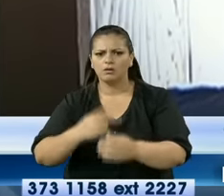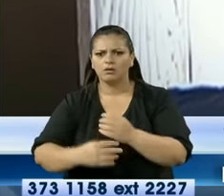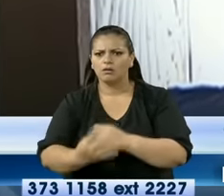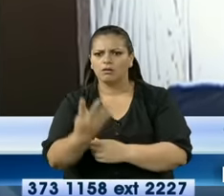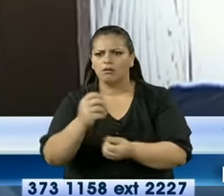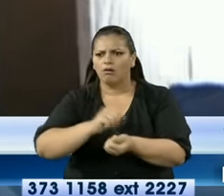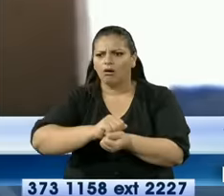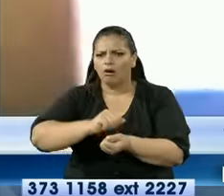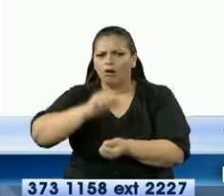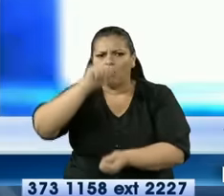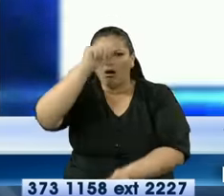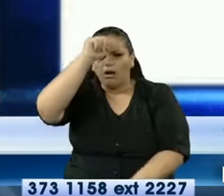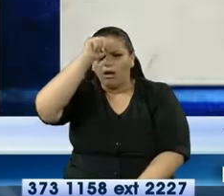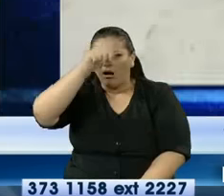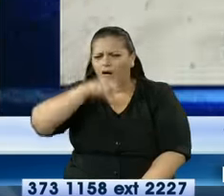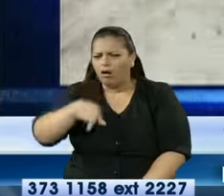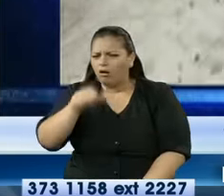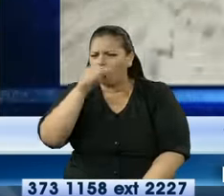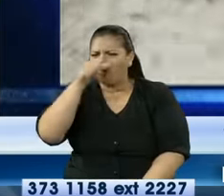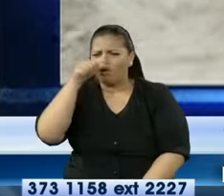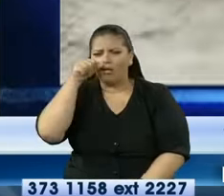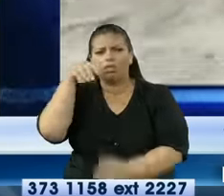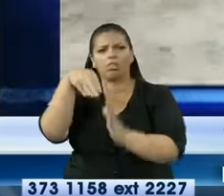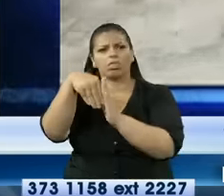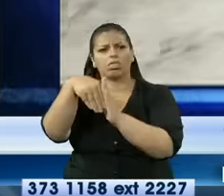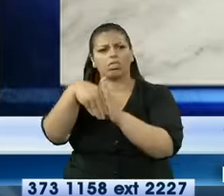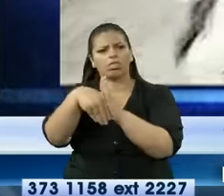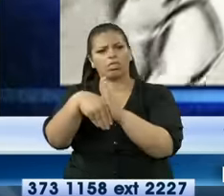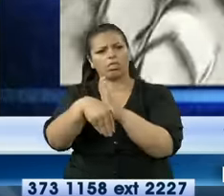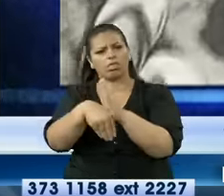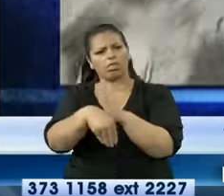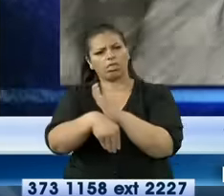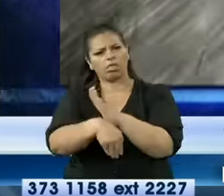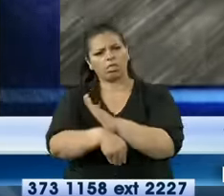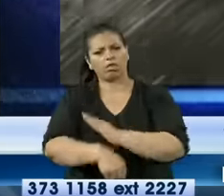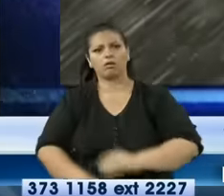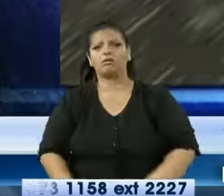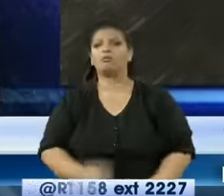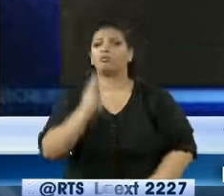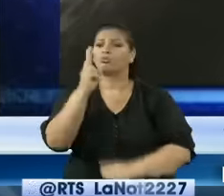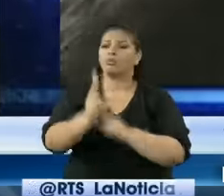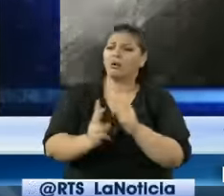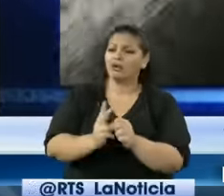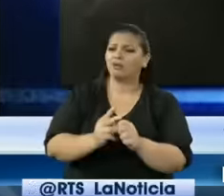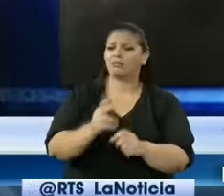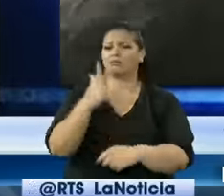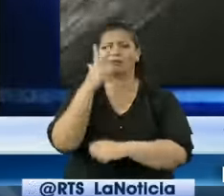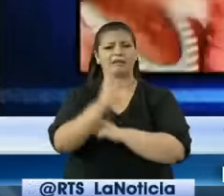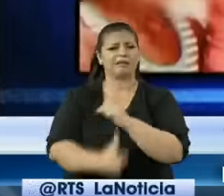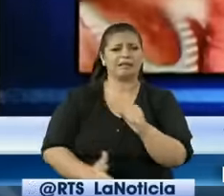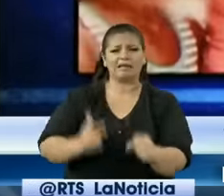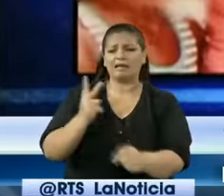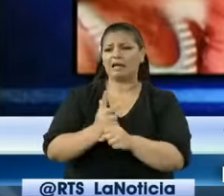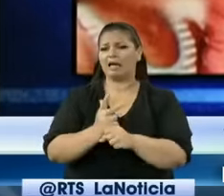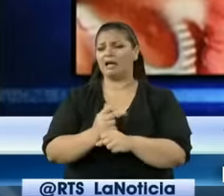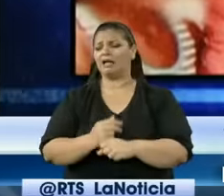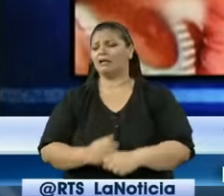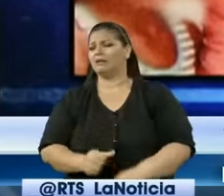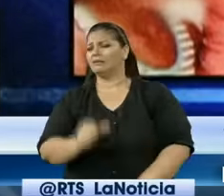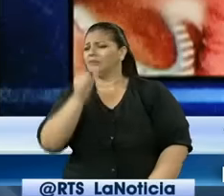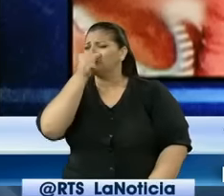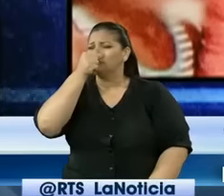se destruyen más con la droga. Están así que 2 años, 3 años tienen consumiendo, otros van para 3 años, o